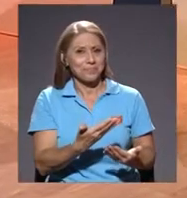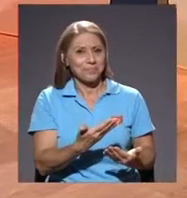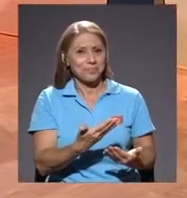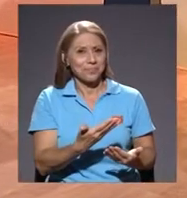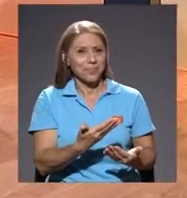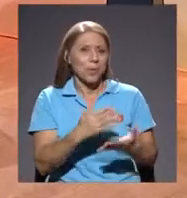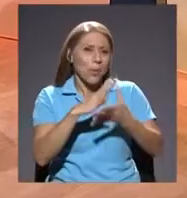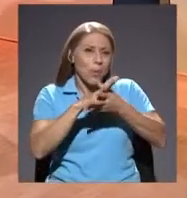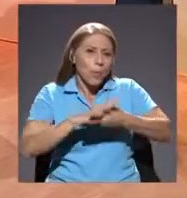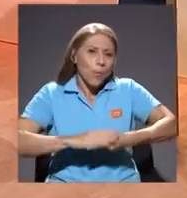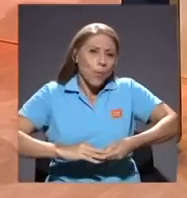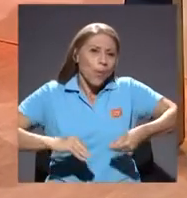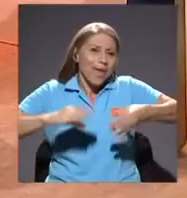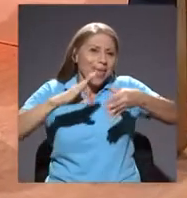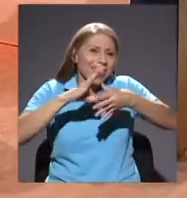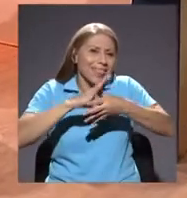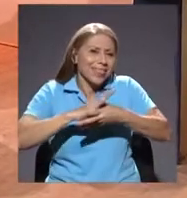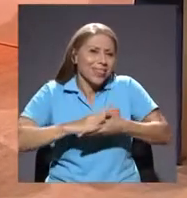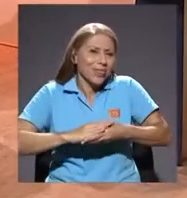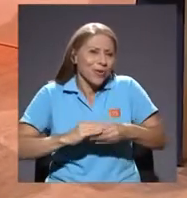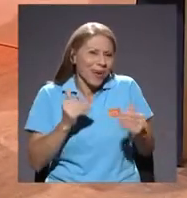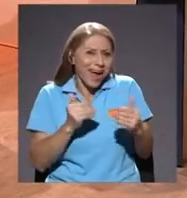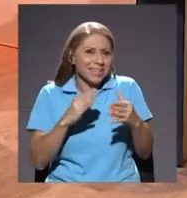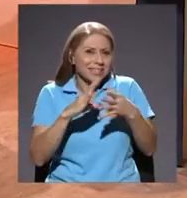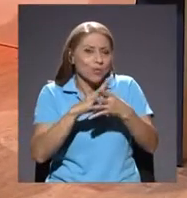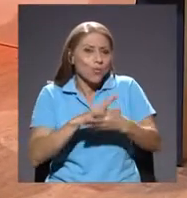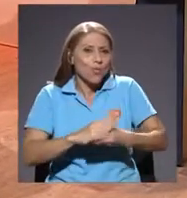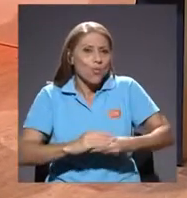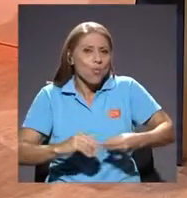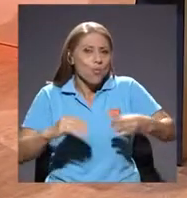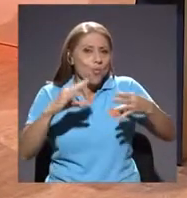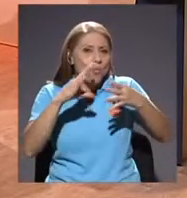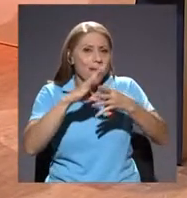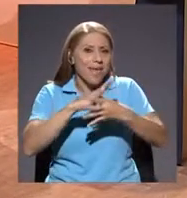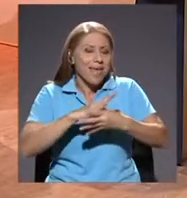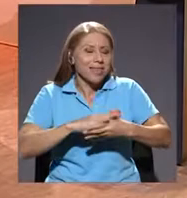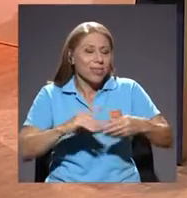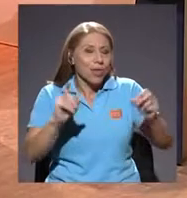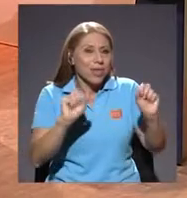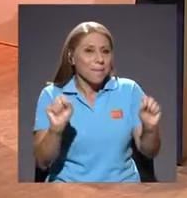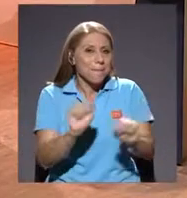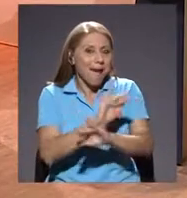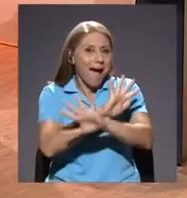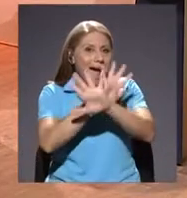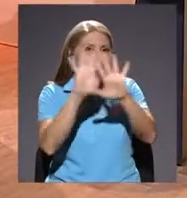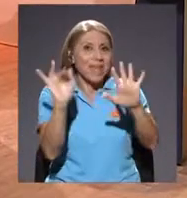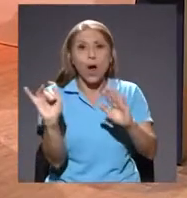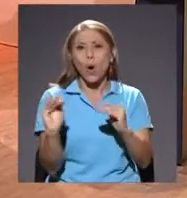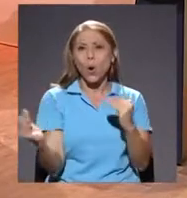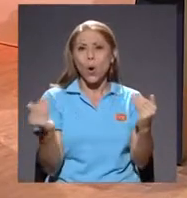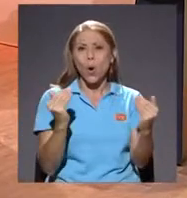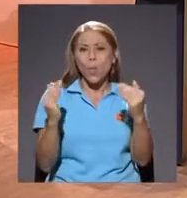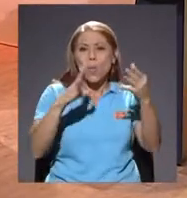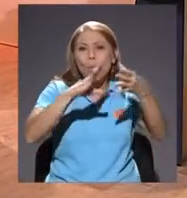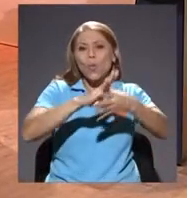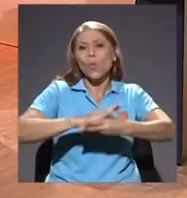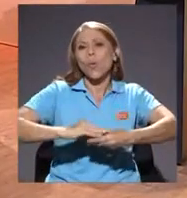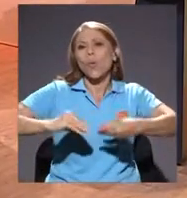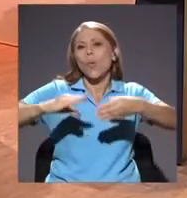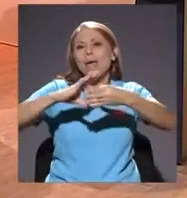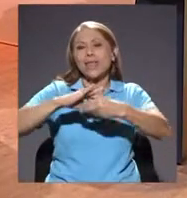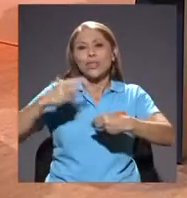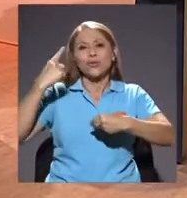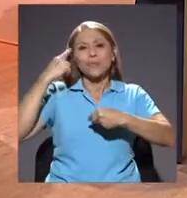cuento casi de magia o como los cuentos infantiles de